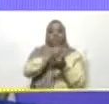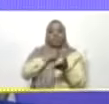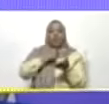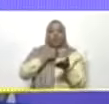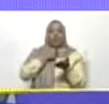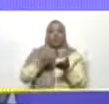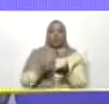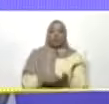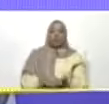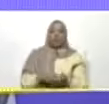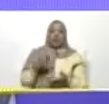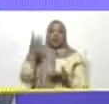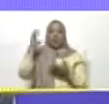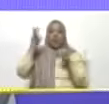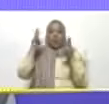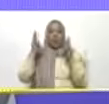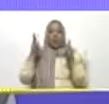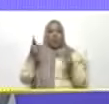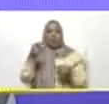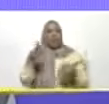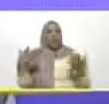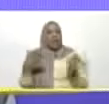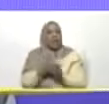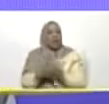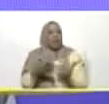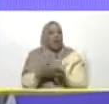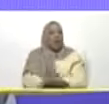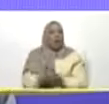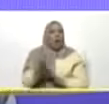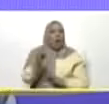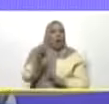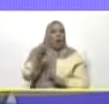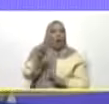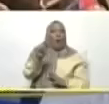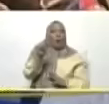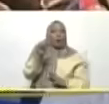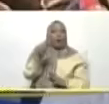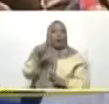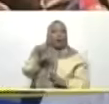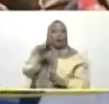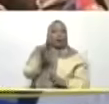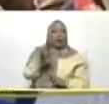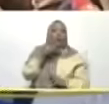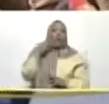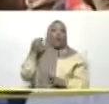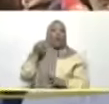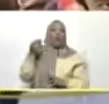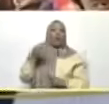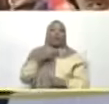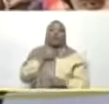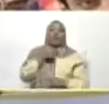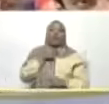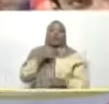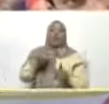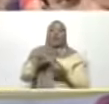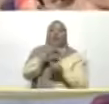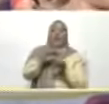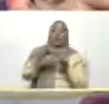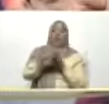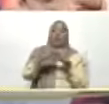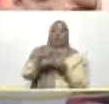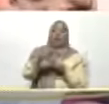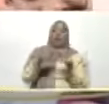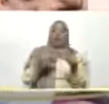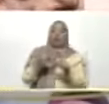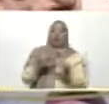otacus Qué es otacus Michel presidente otacus son los muchachos que le encanta la cultura japonesa